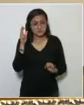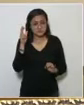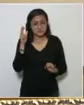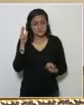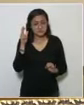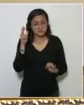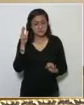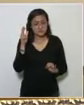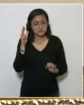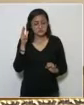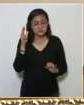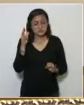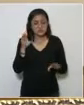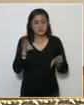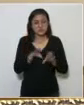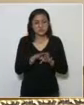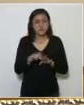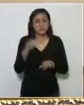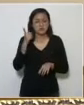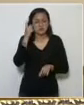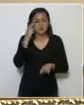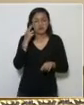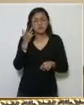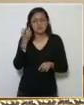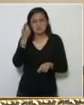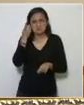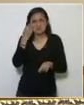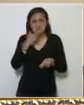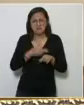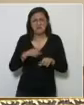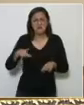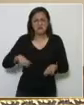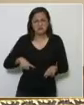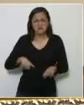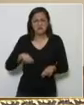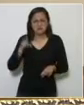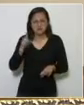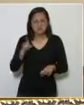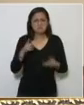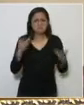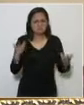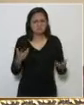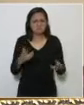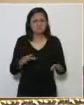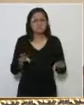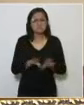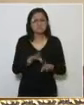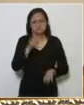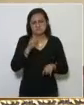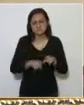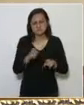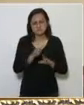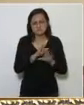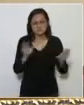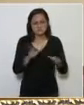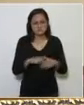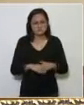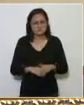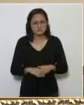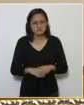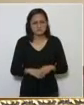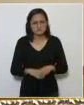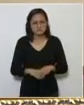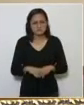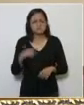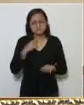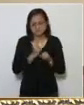un comisionado de la dirección de gobierno. He instruido que se dé de baja y he instruido